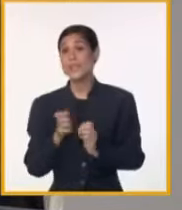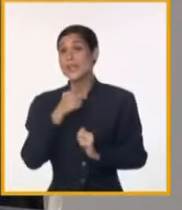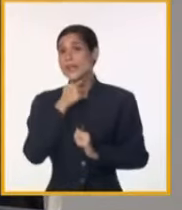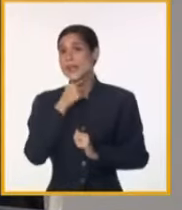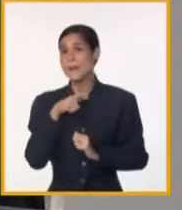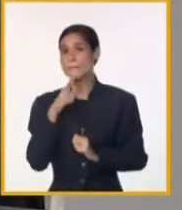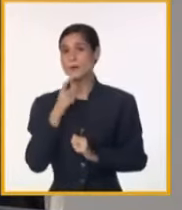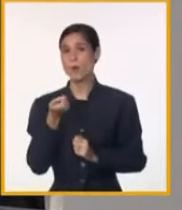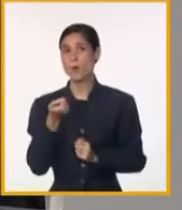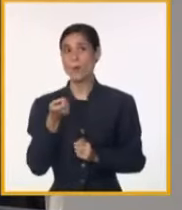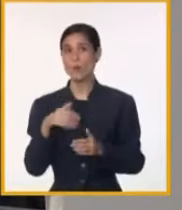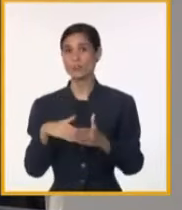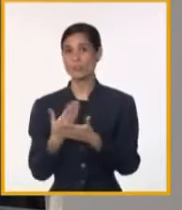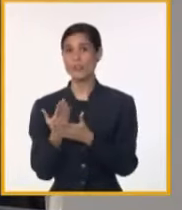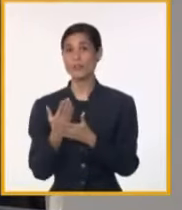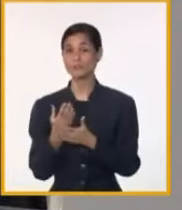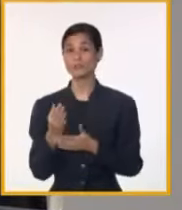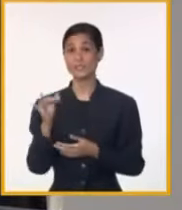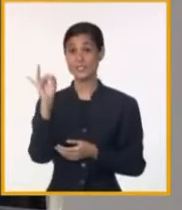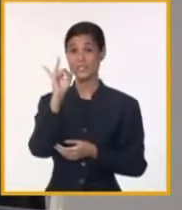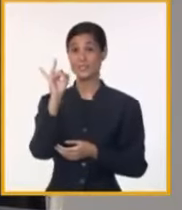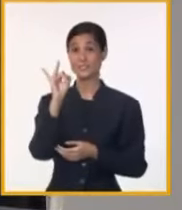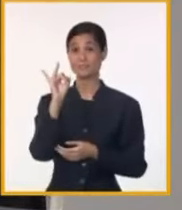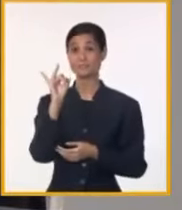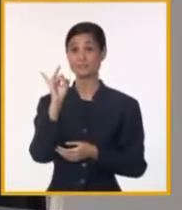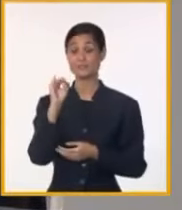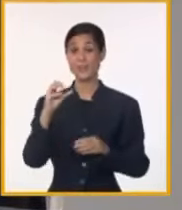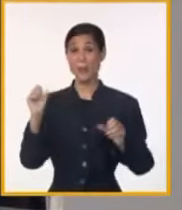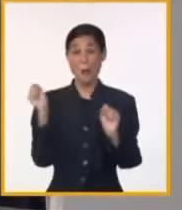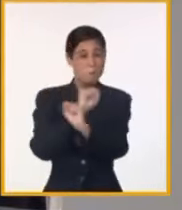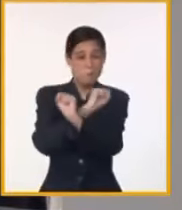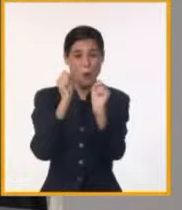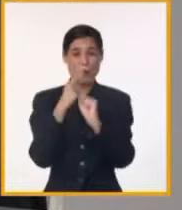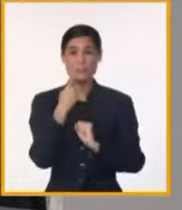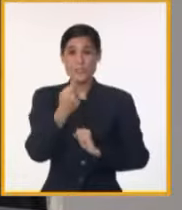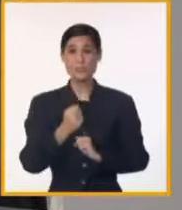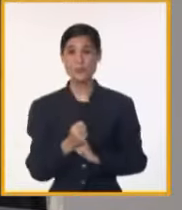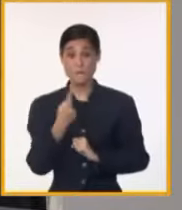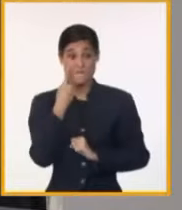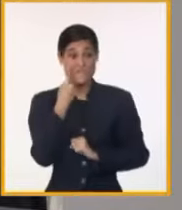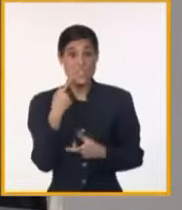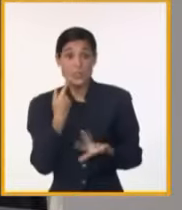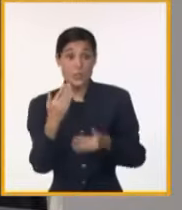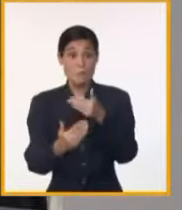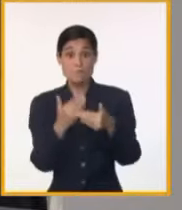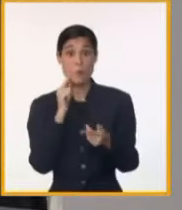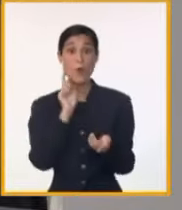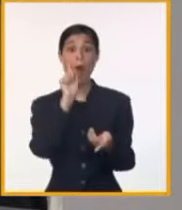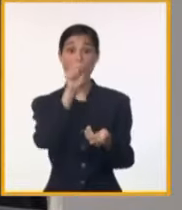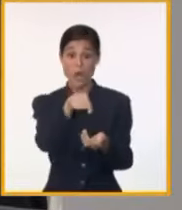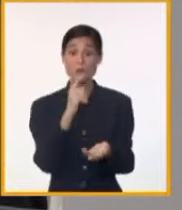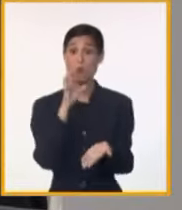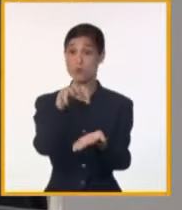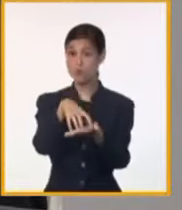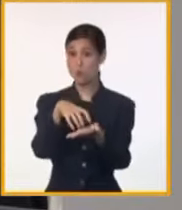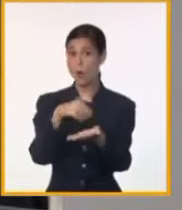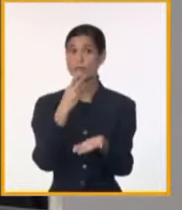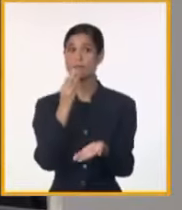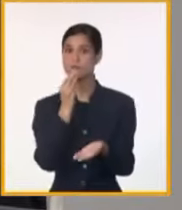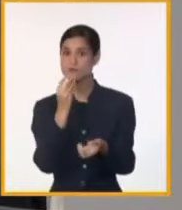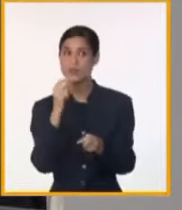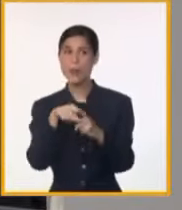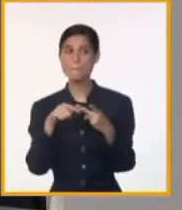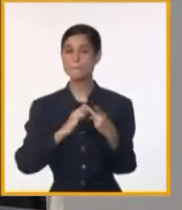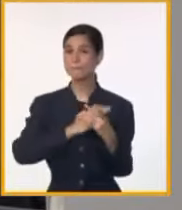día temprano me llamaron para decirme Ya viste lo que está pasando Desde el Líbano precisamente y y